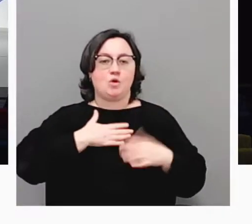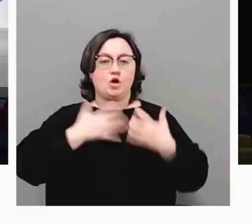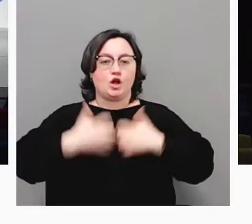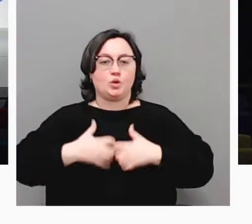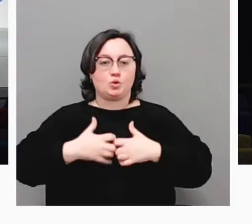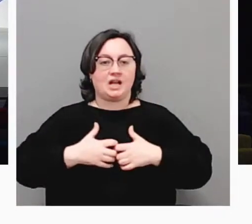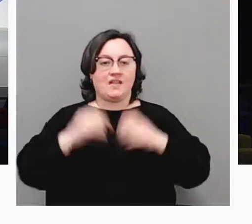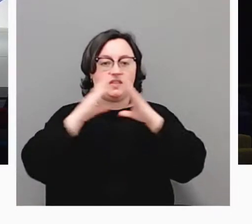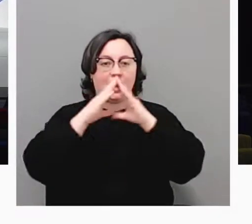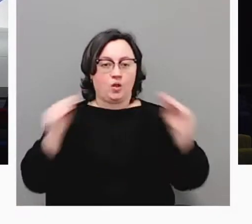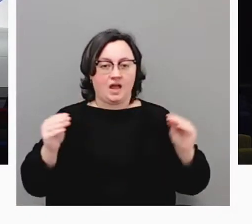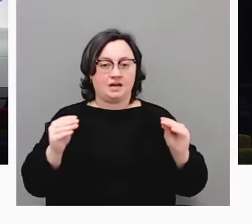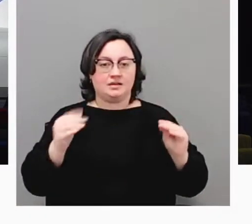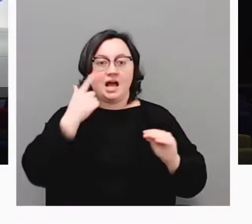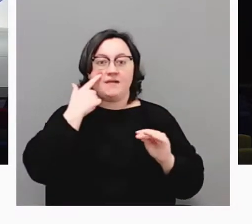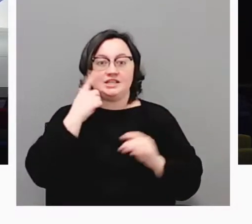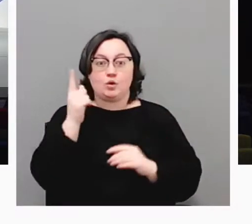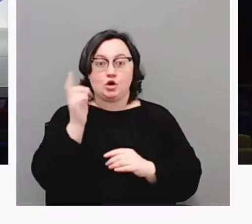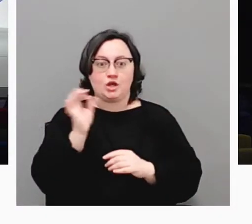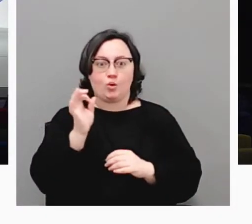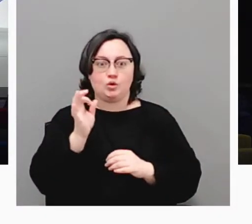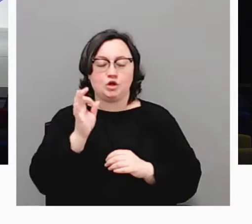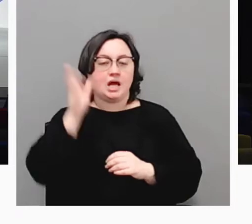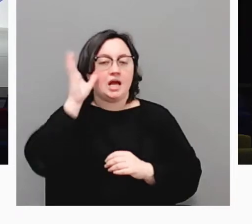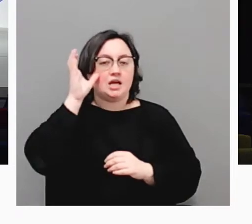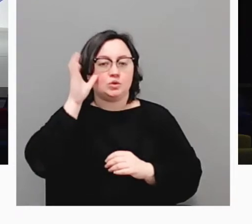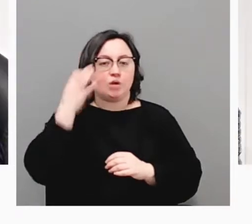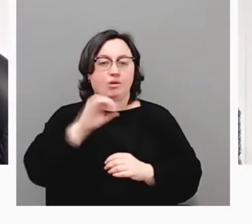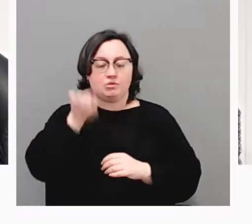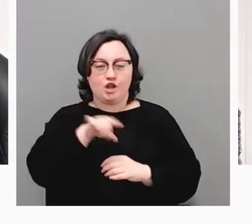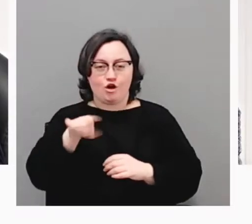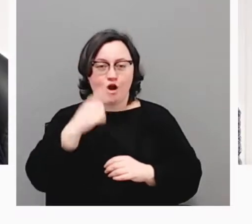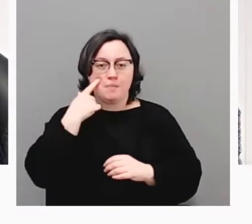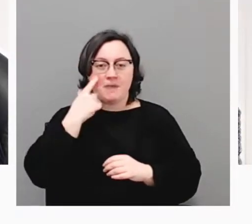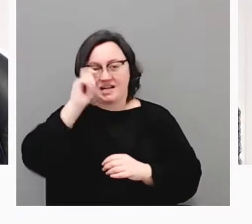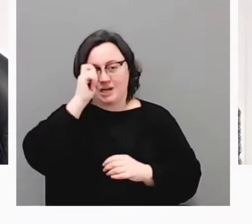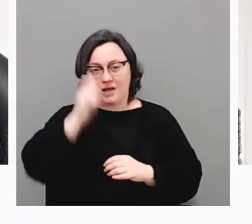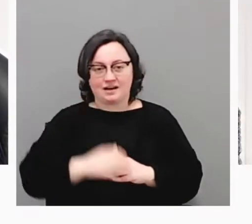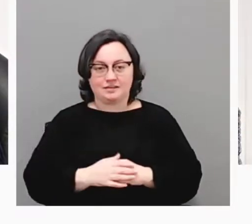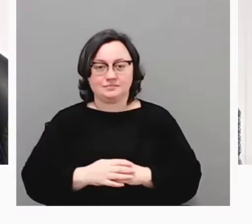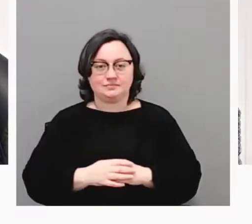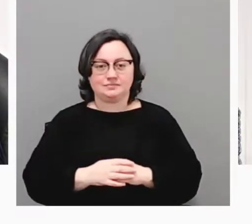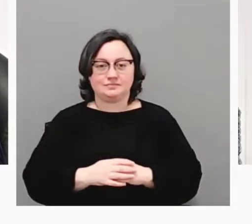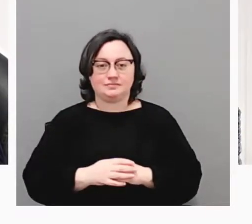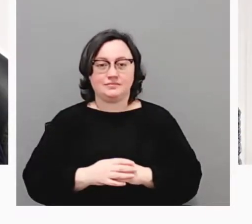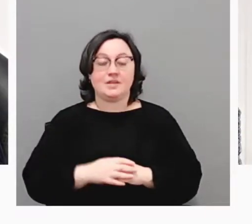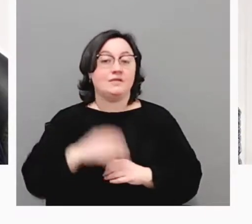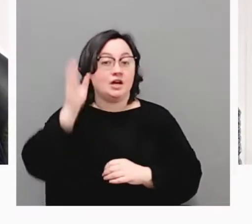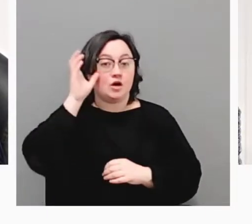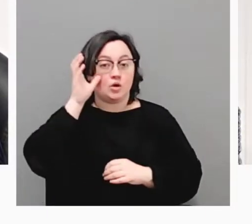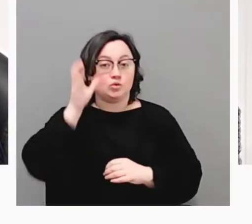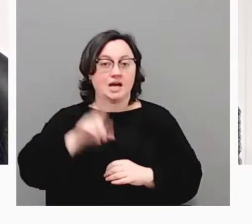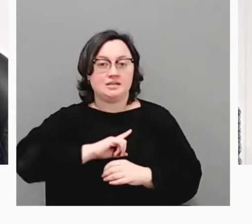de Andalucía. A ver si en unos segundos podemos escuchar a Francisco para que podamos saludarle. A ver, ¿nos escucha,